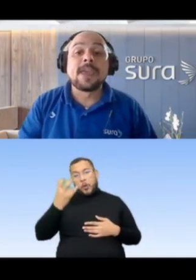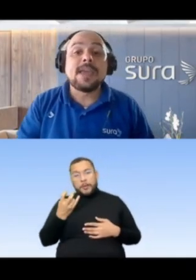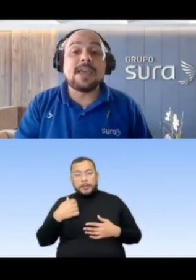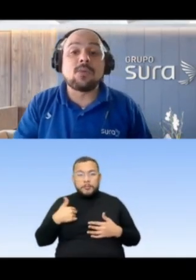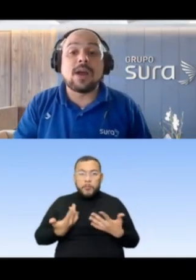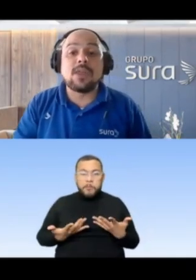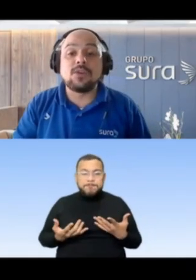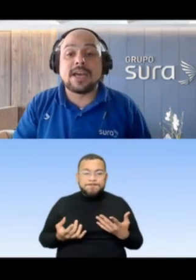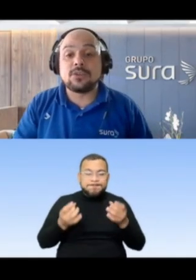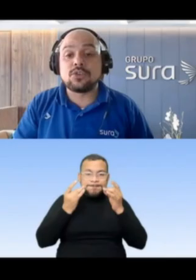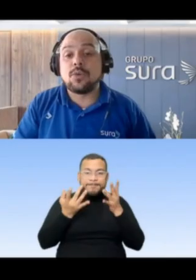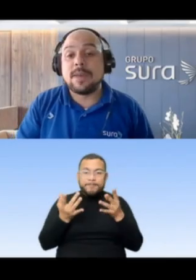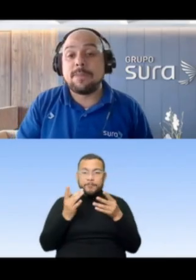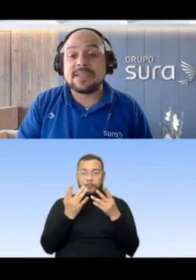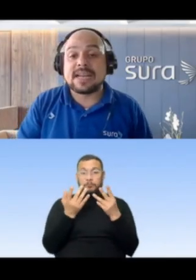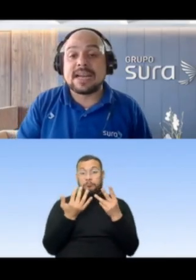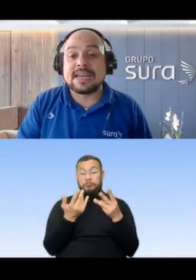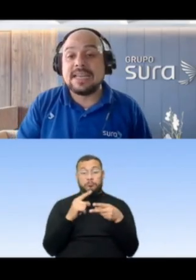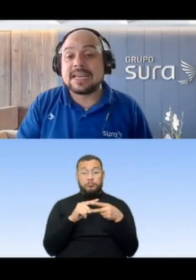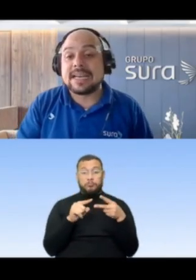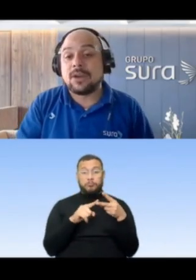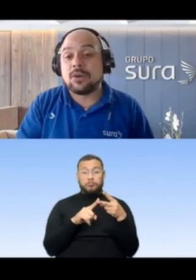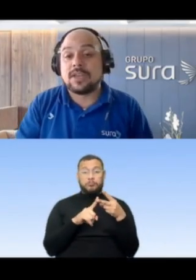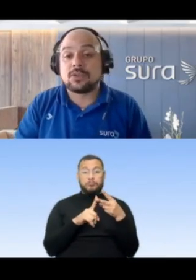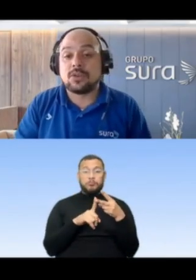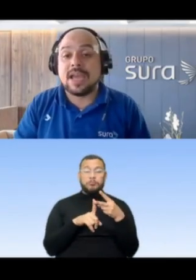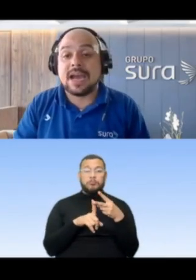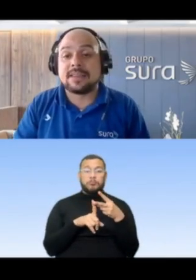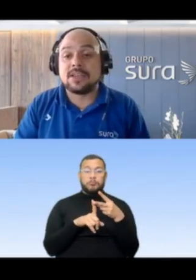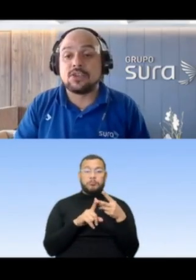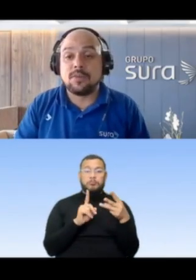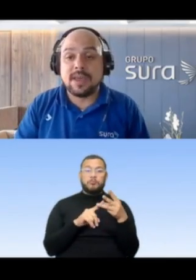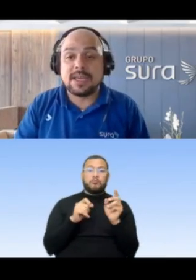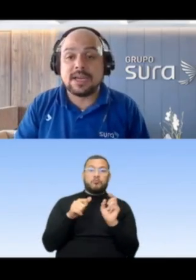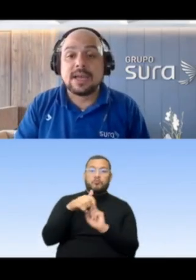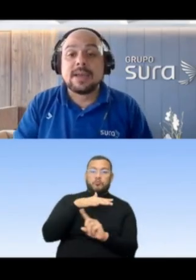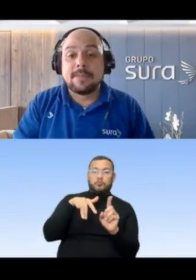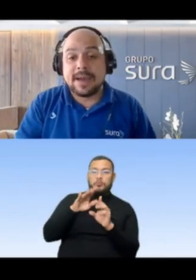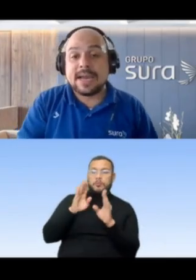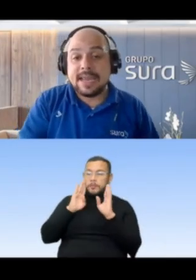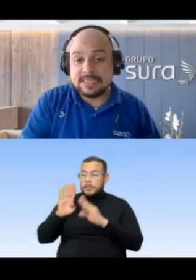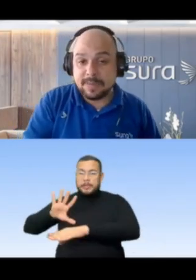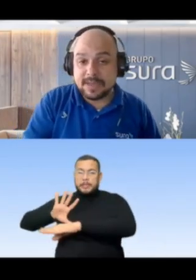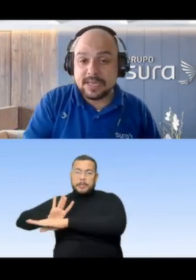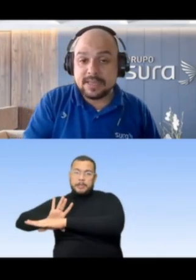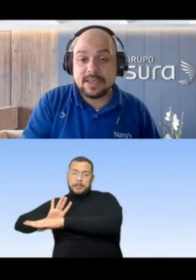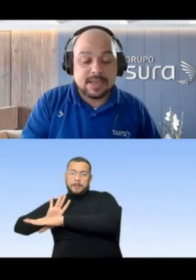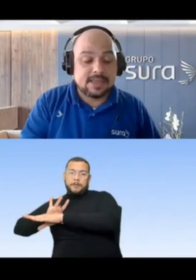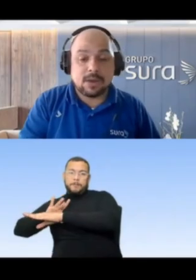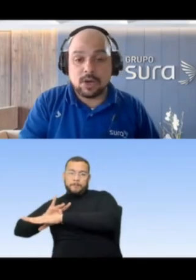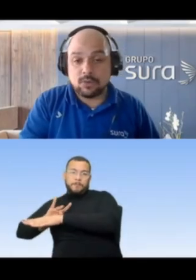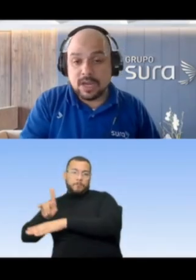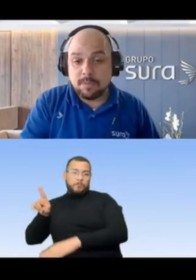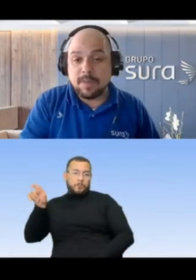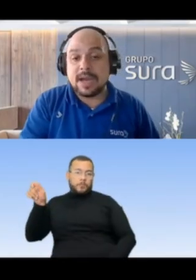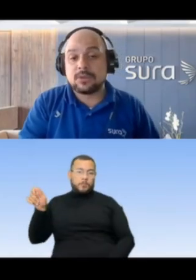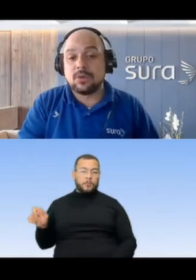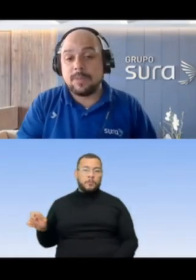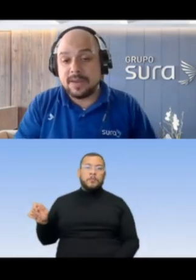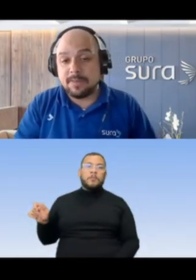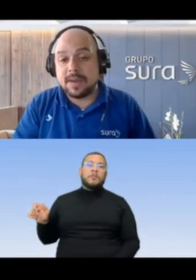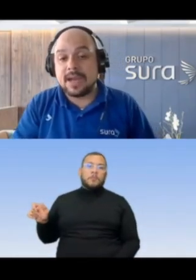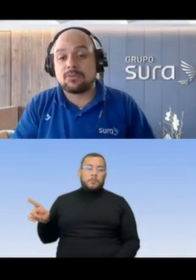sí o no. Y cuando ya yo voy a empezar a realizar el contexto de atención médica para ese paciente, de acuerdo